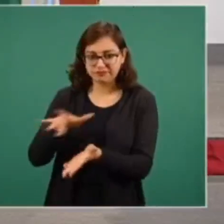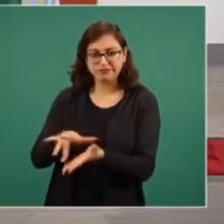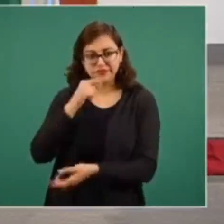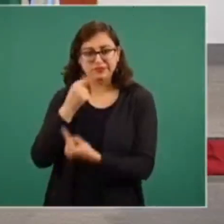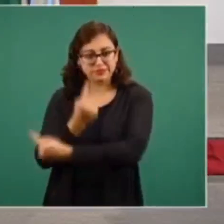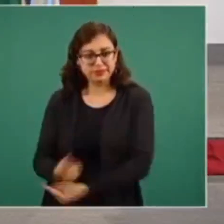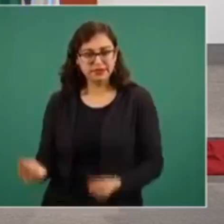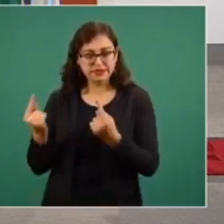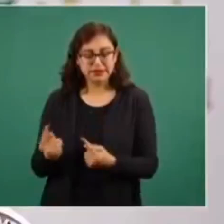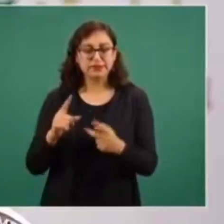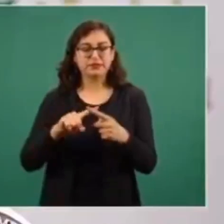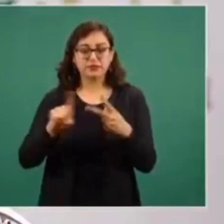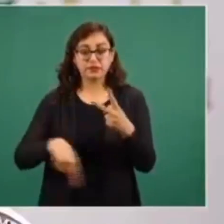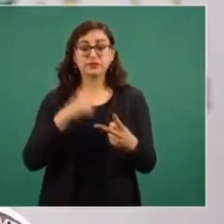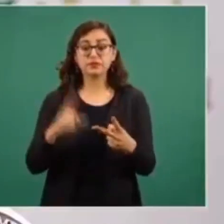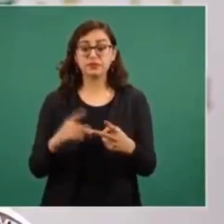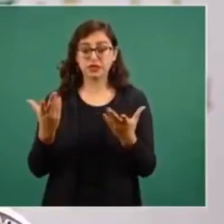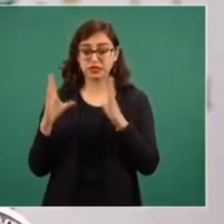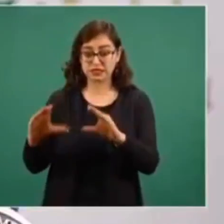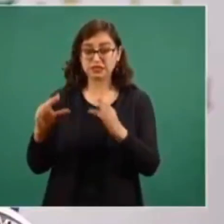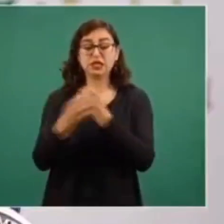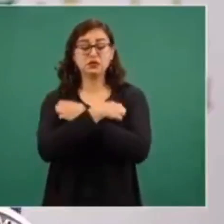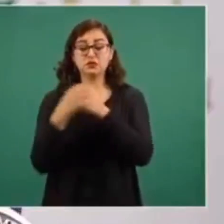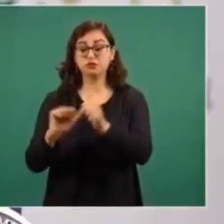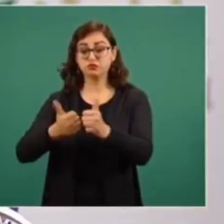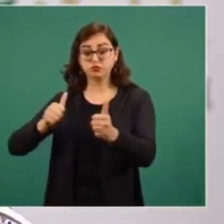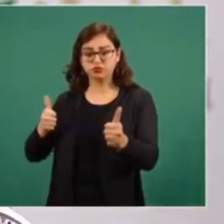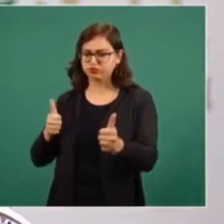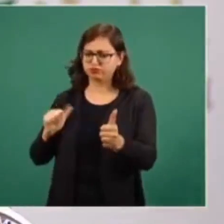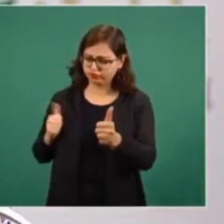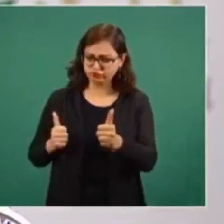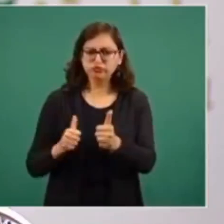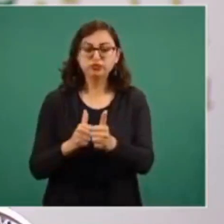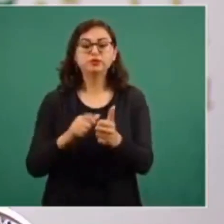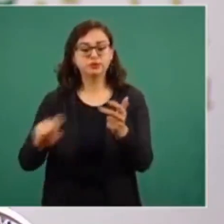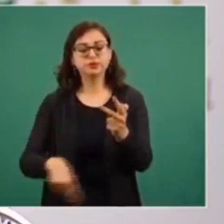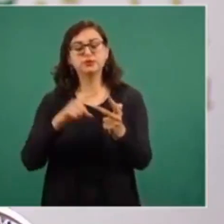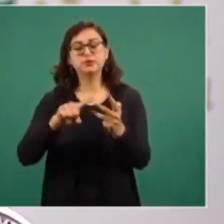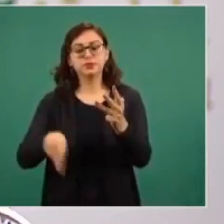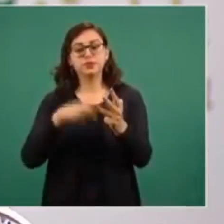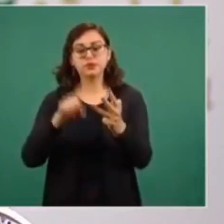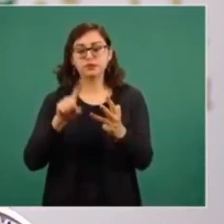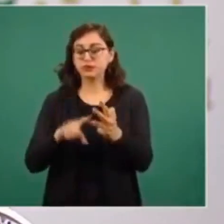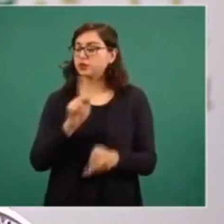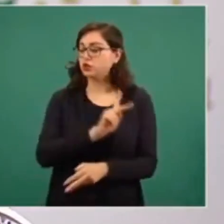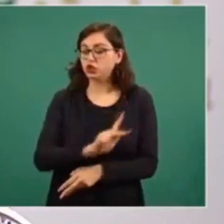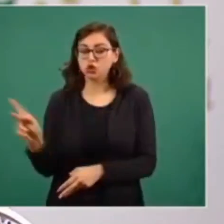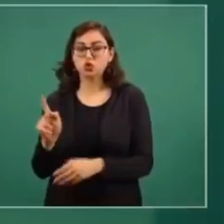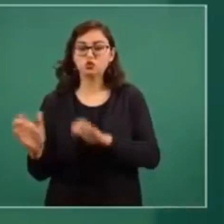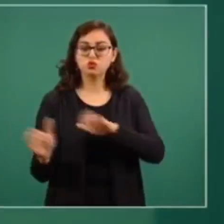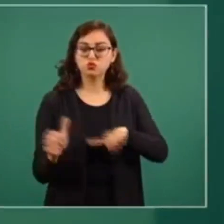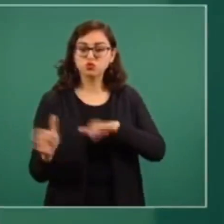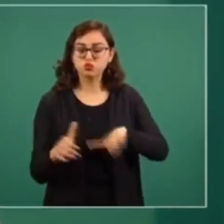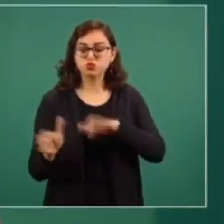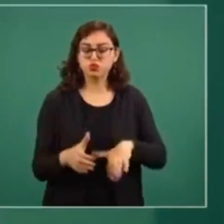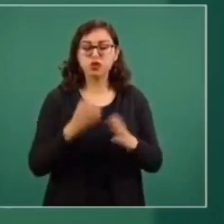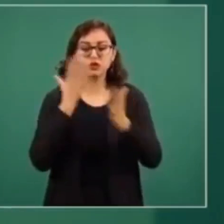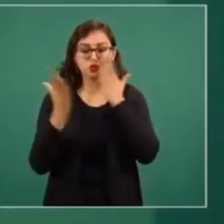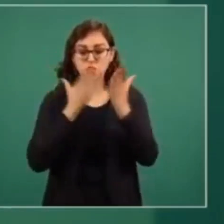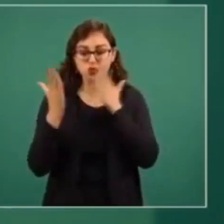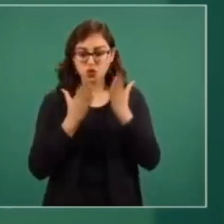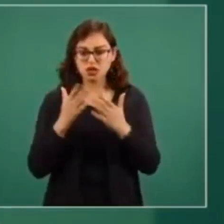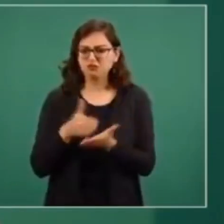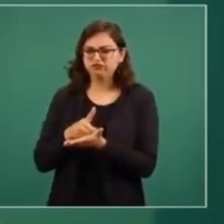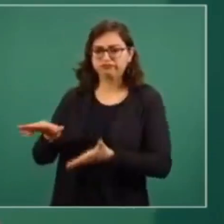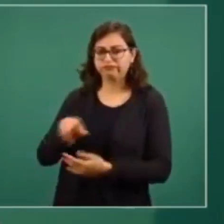Sin duda disminuir el rezago educativo. Continuar con una política del señor presidente de rechazo cero, sobre todo a nivel universitario, para que cada vez